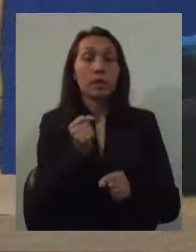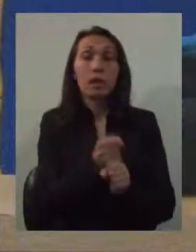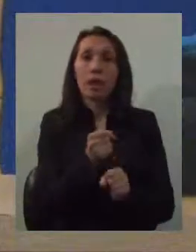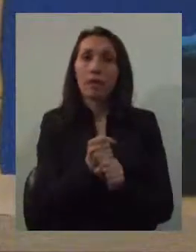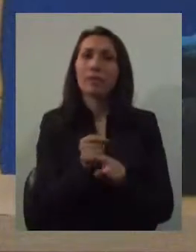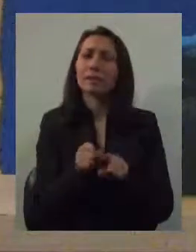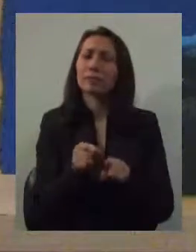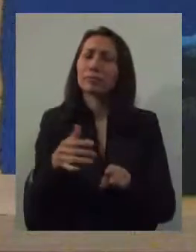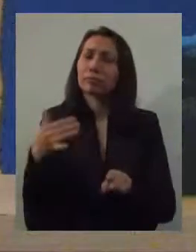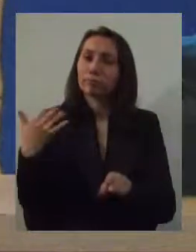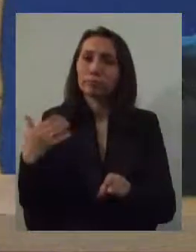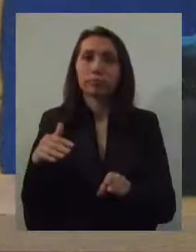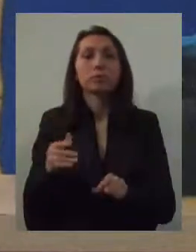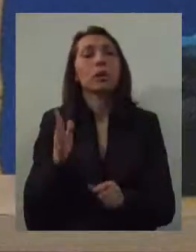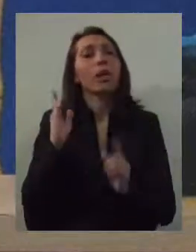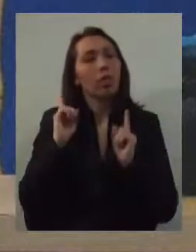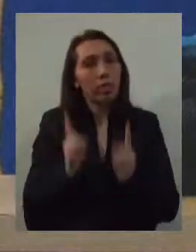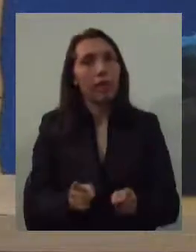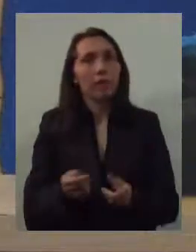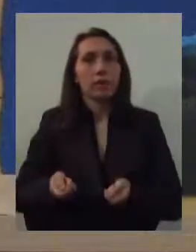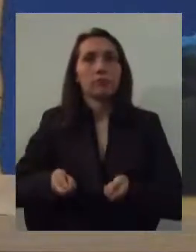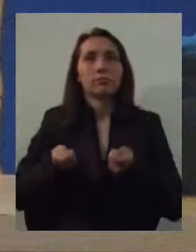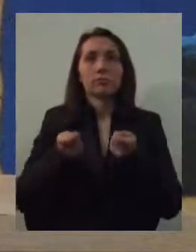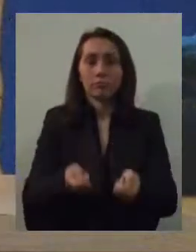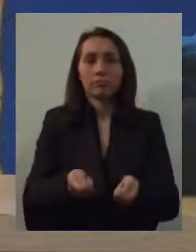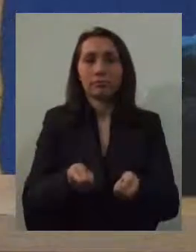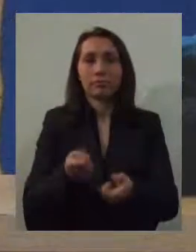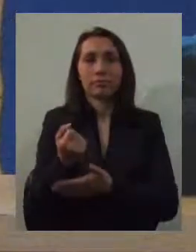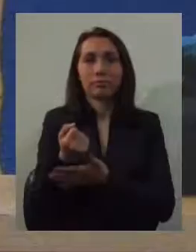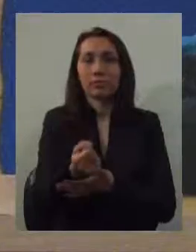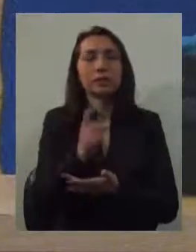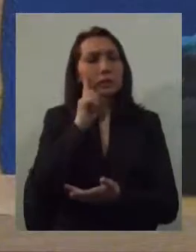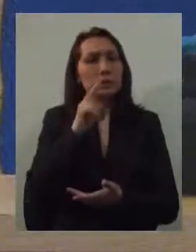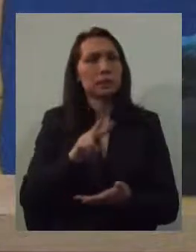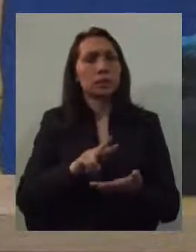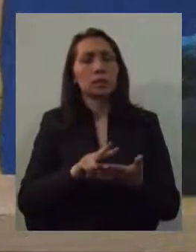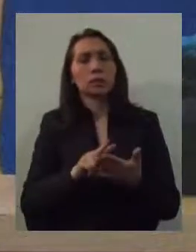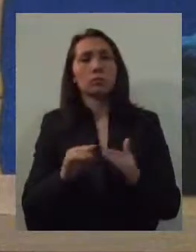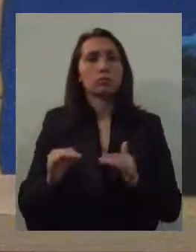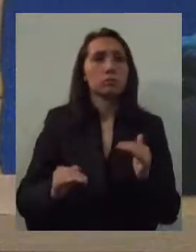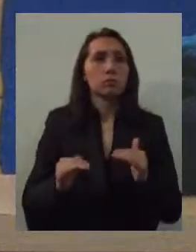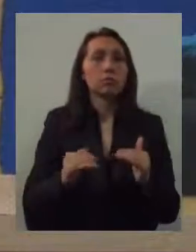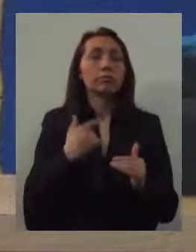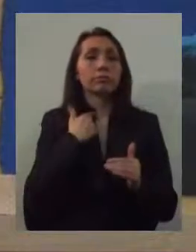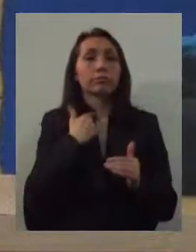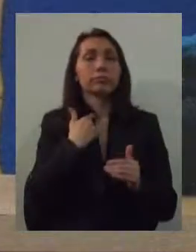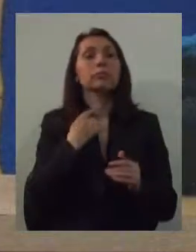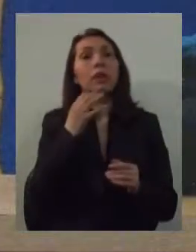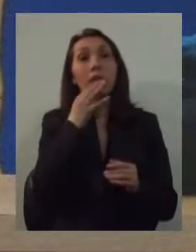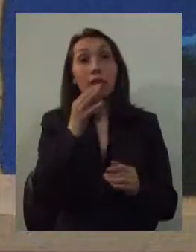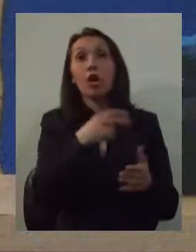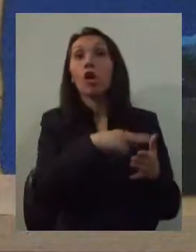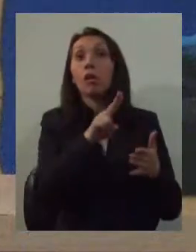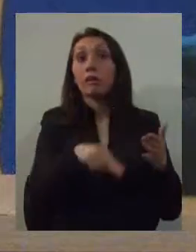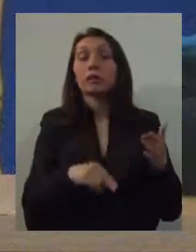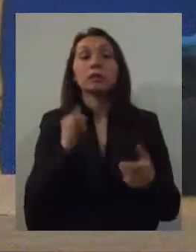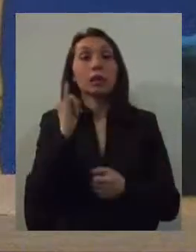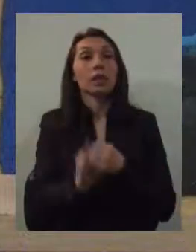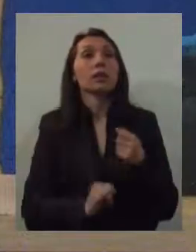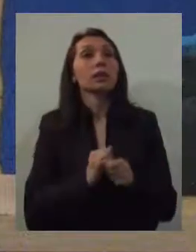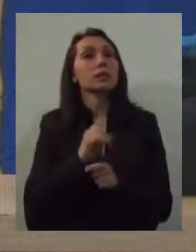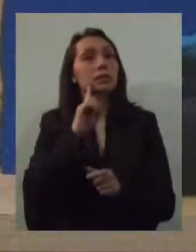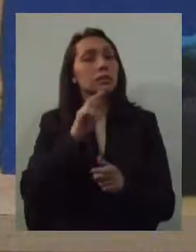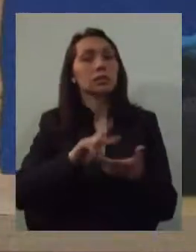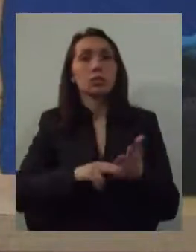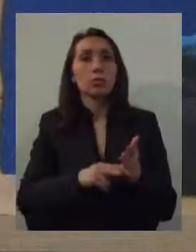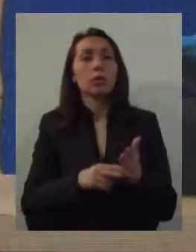es fundamental, deben brindar, sin perjuicio, por supuesto, de que esto también lo dicen las convenciones internacionales y sin